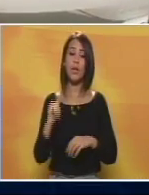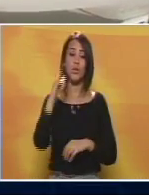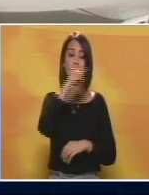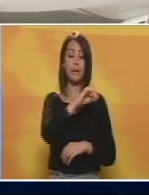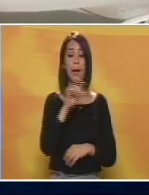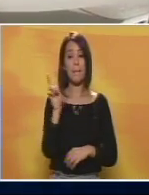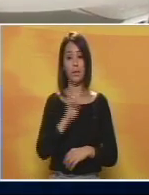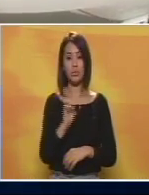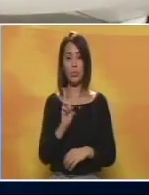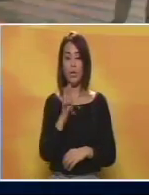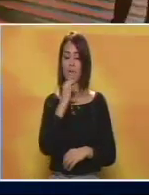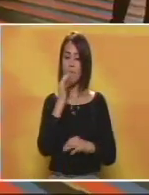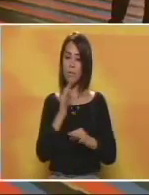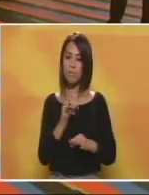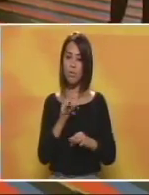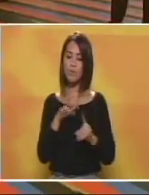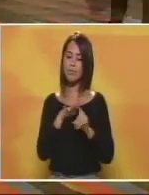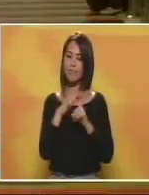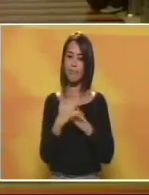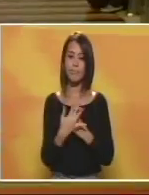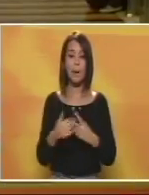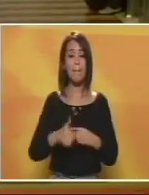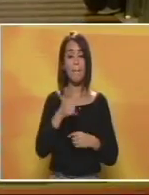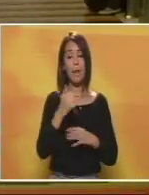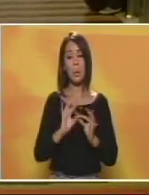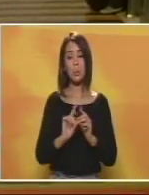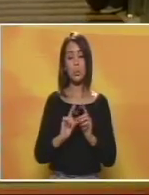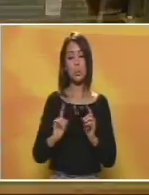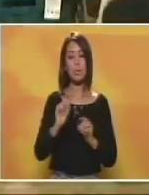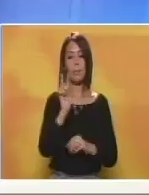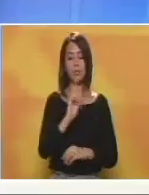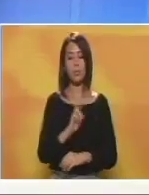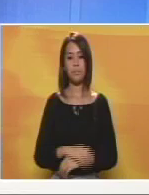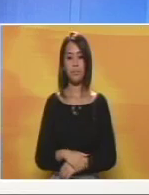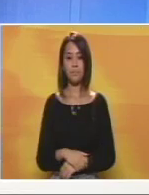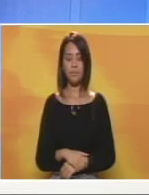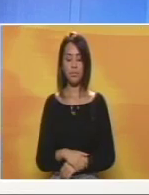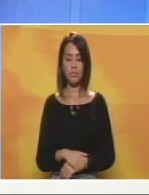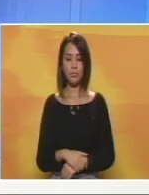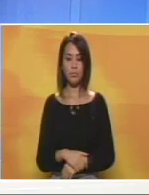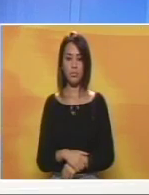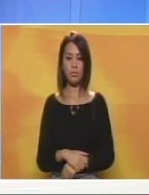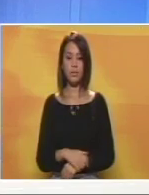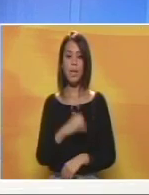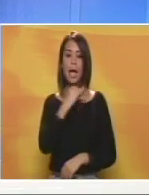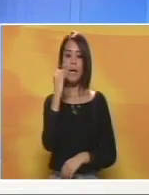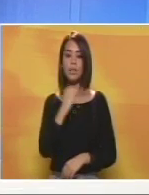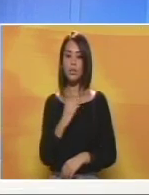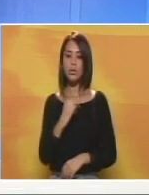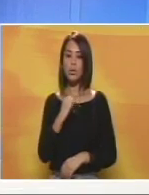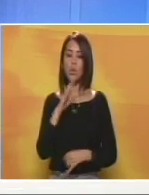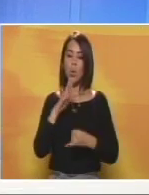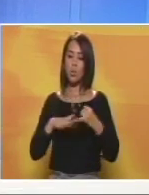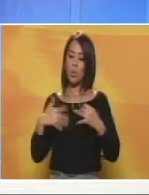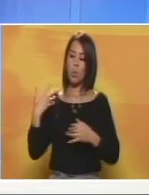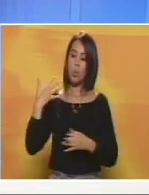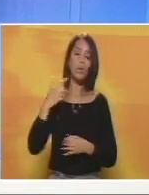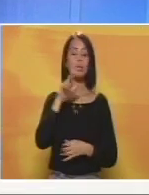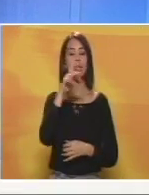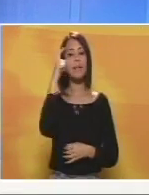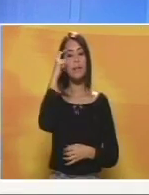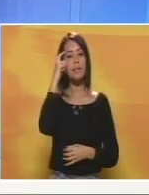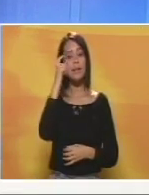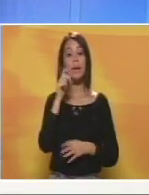en Venezuela y aseveró que esta situación deja más aislado al país. En Zulia, en los últimos tres días, 7